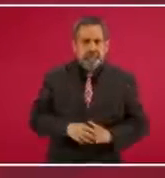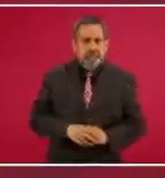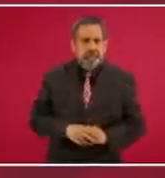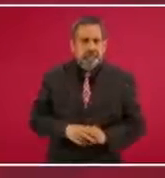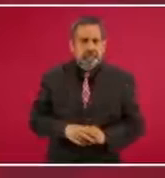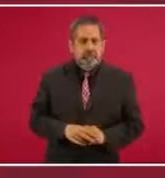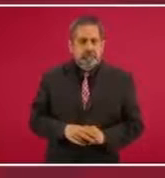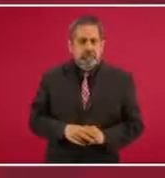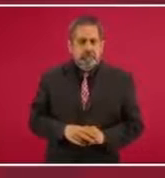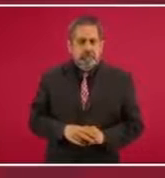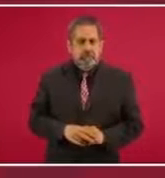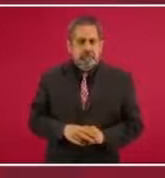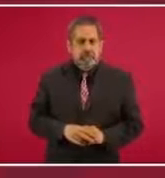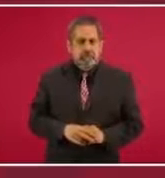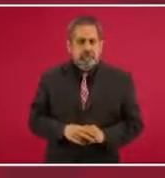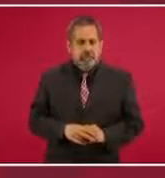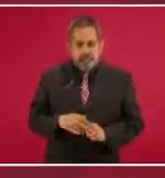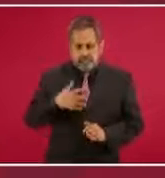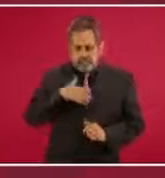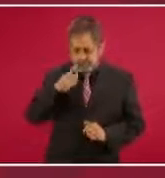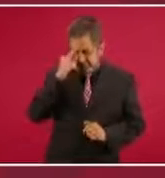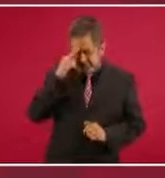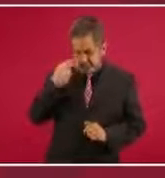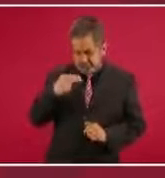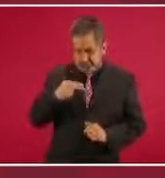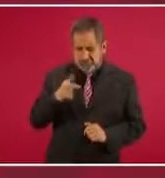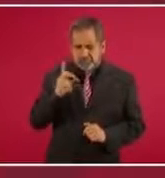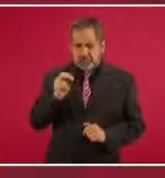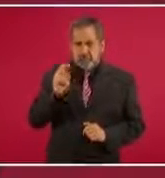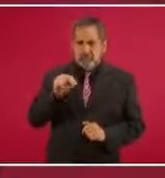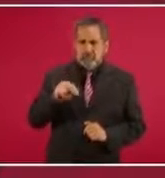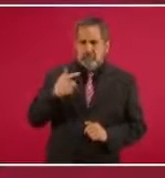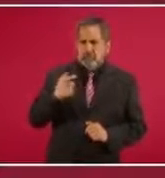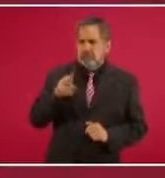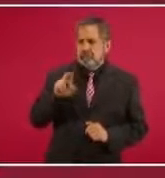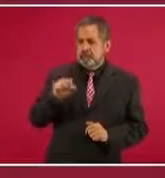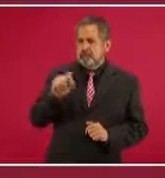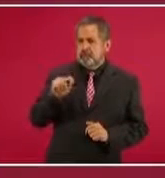estoy recordando su nombre es don gustavo